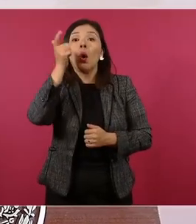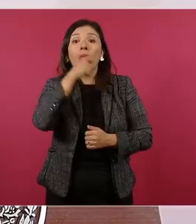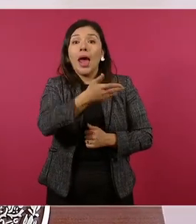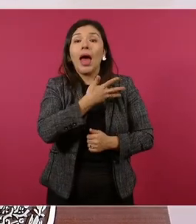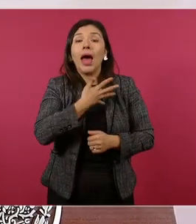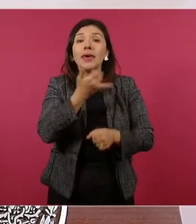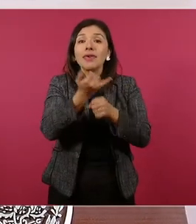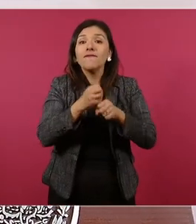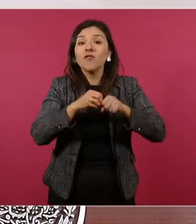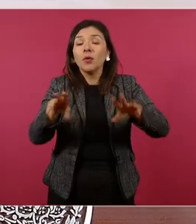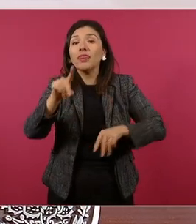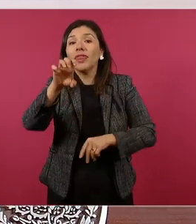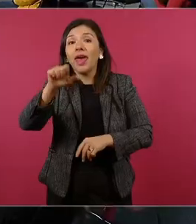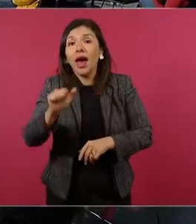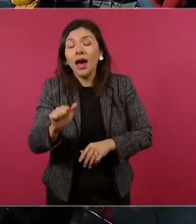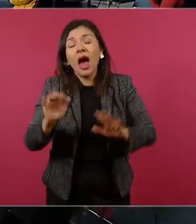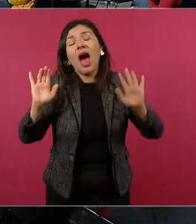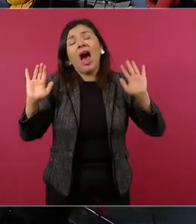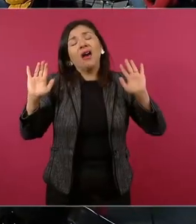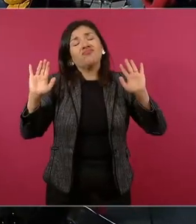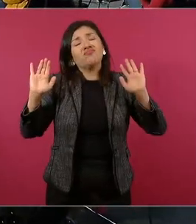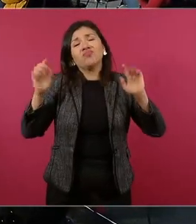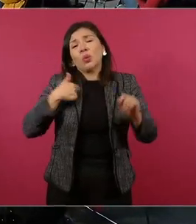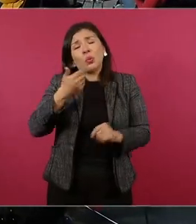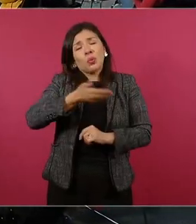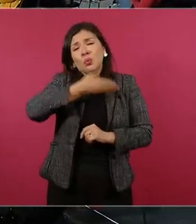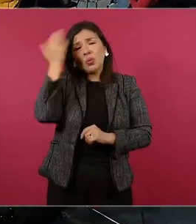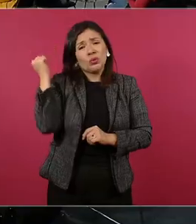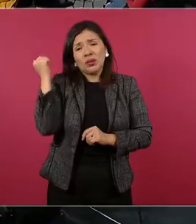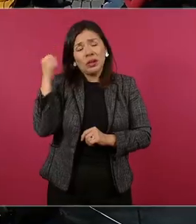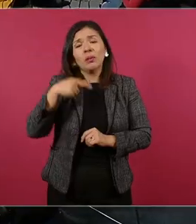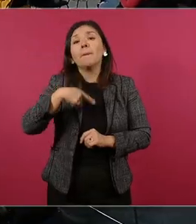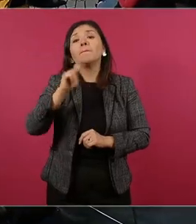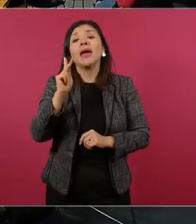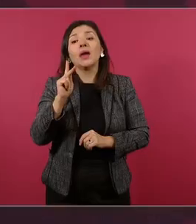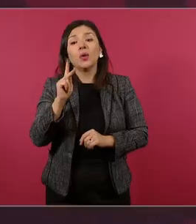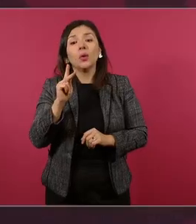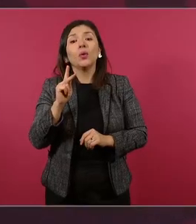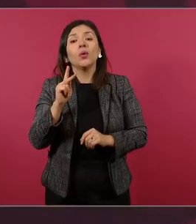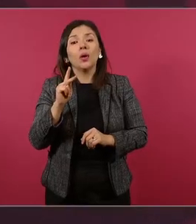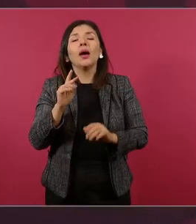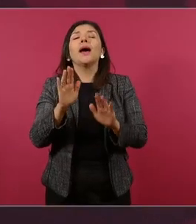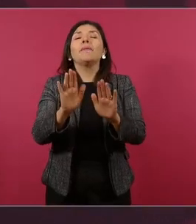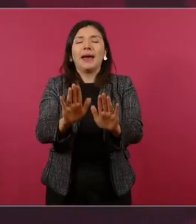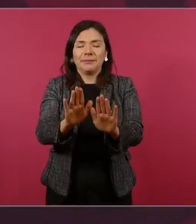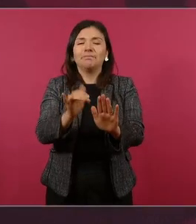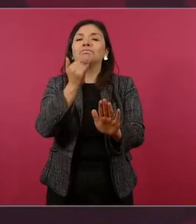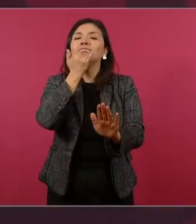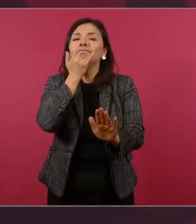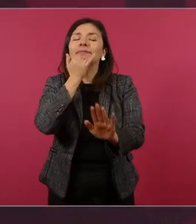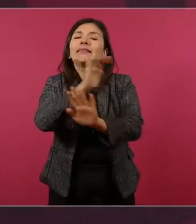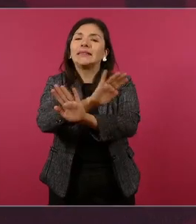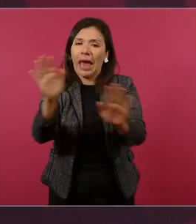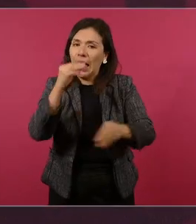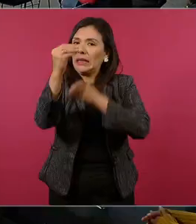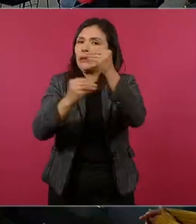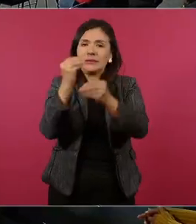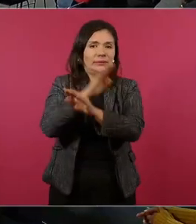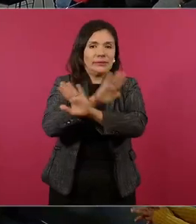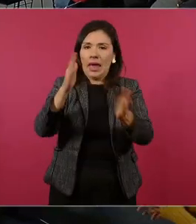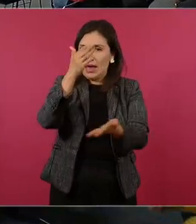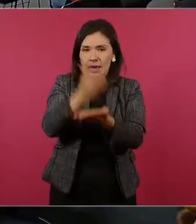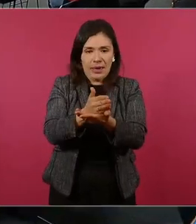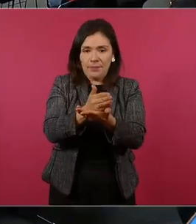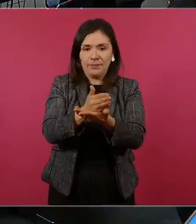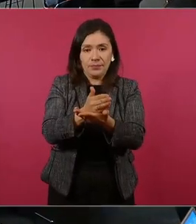DEA Yo no sé pero el caso que eso es lo que pero el caso es que ella Tena usted tenía una opinión ahora Bueno ya no vamos a hablar de ella